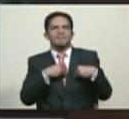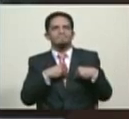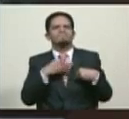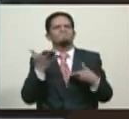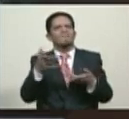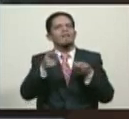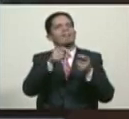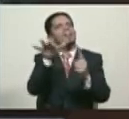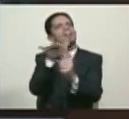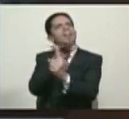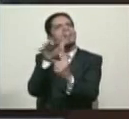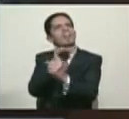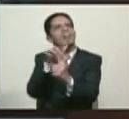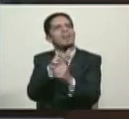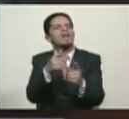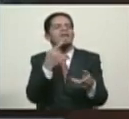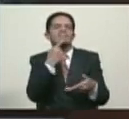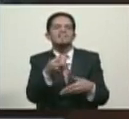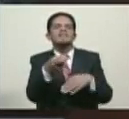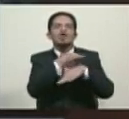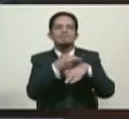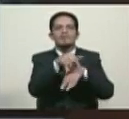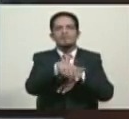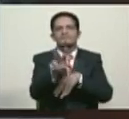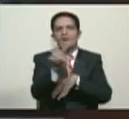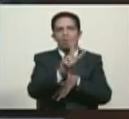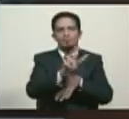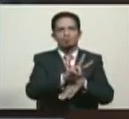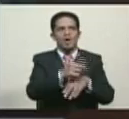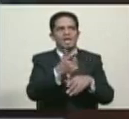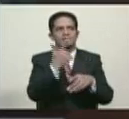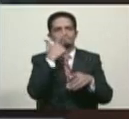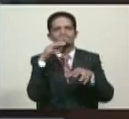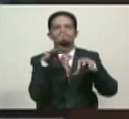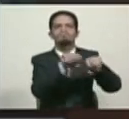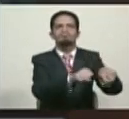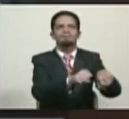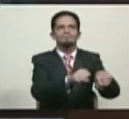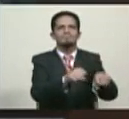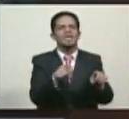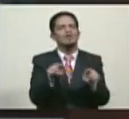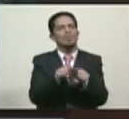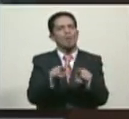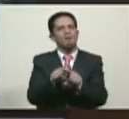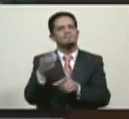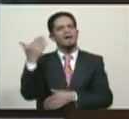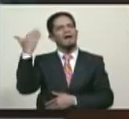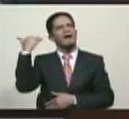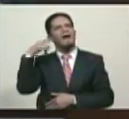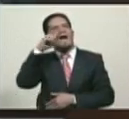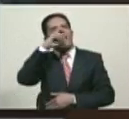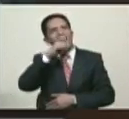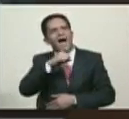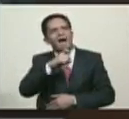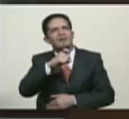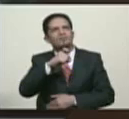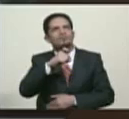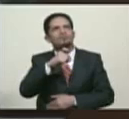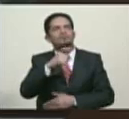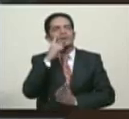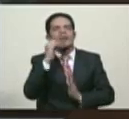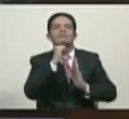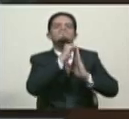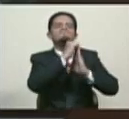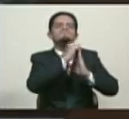la teoría de la usurpación, versión muy parecida a aquella que se usó hace algunos años que denominaron vacío